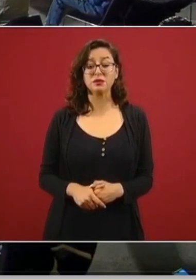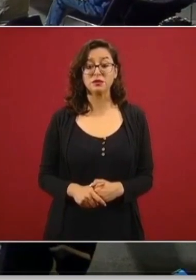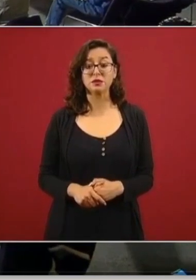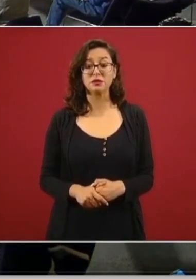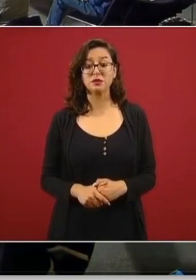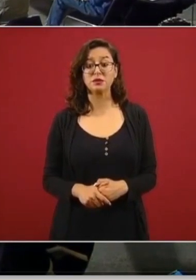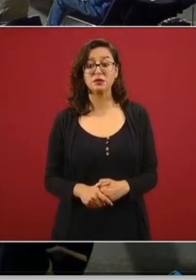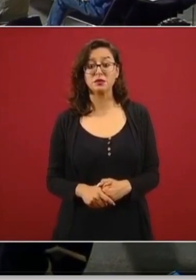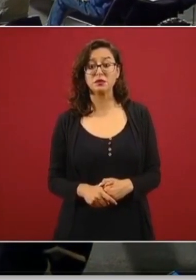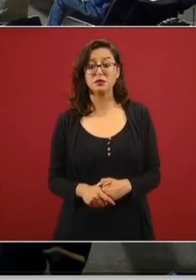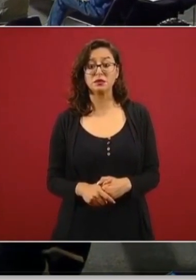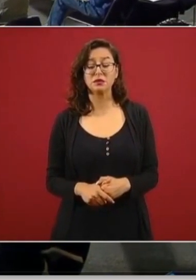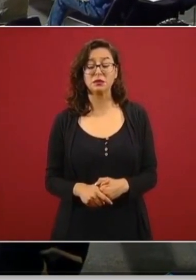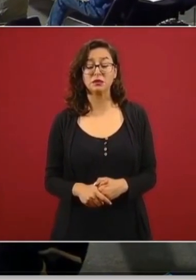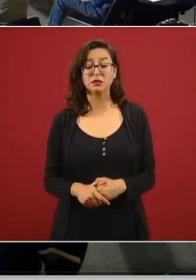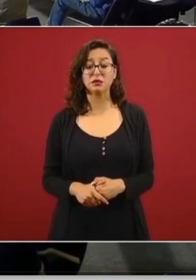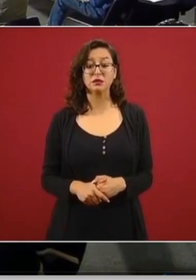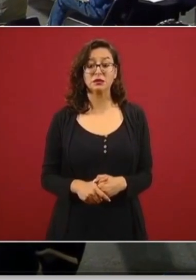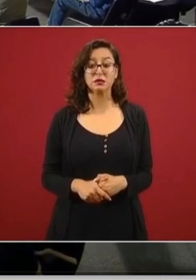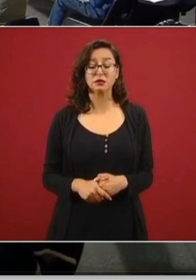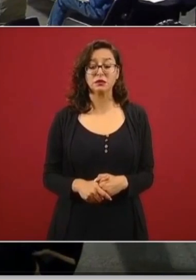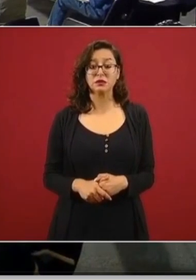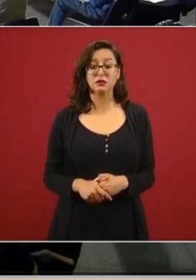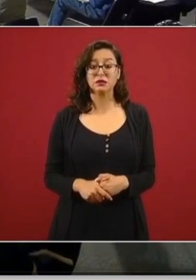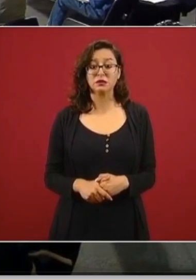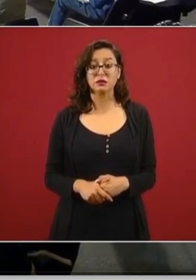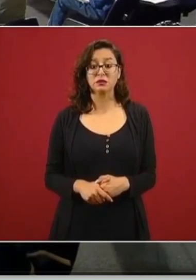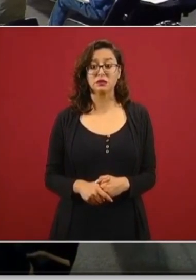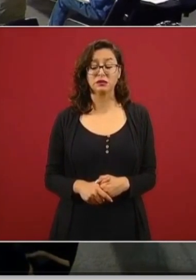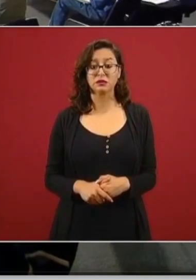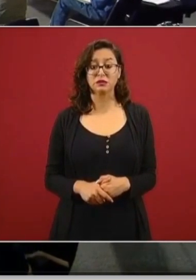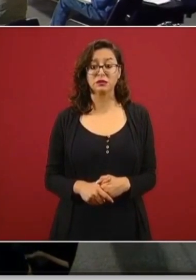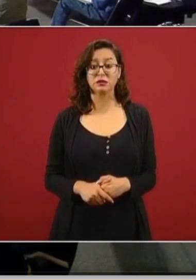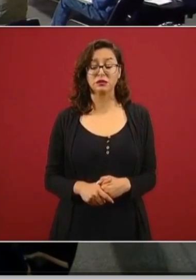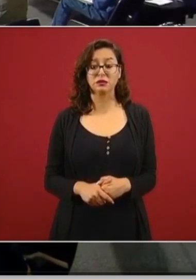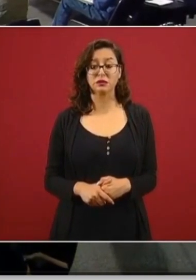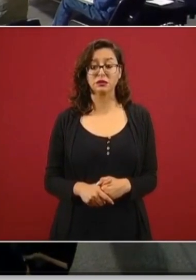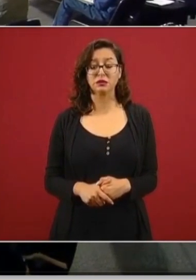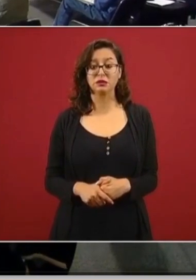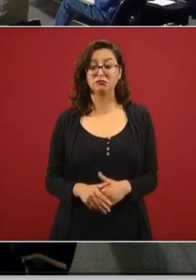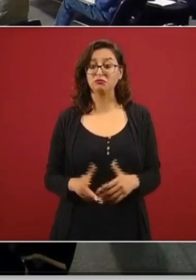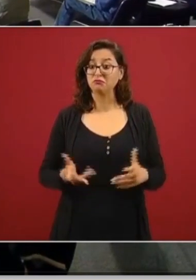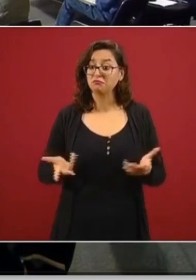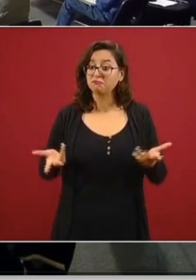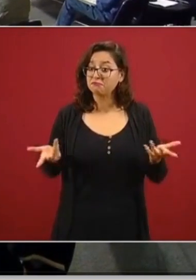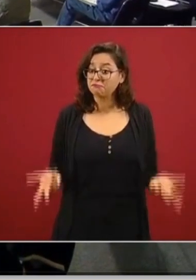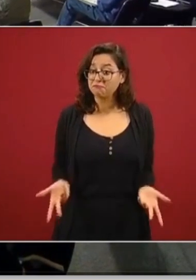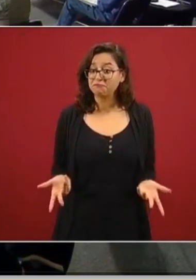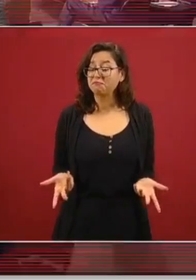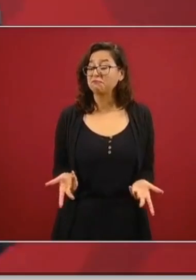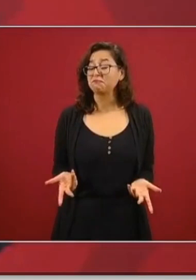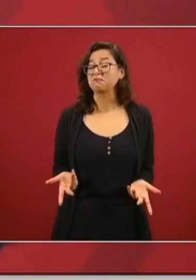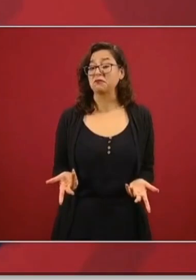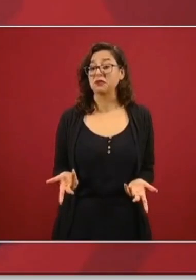puede parecer o es lo más cercano